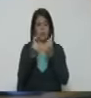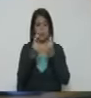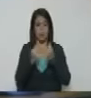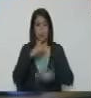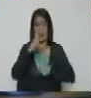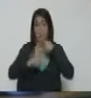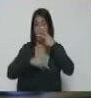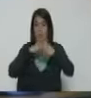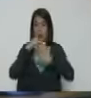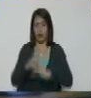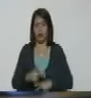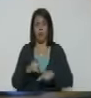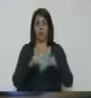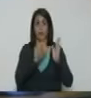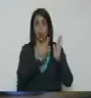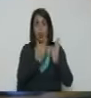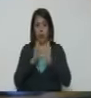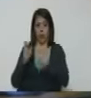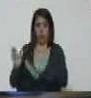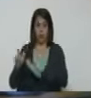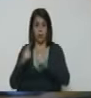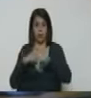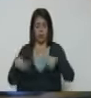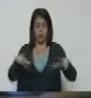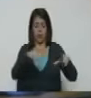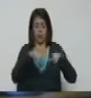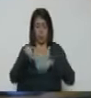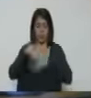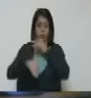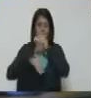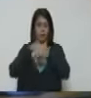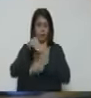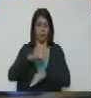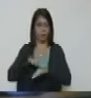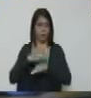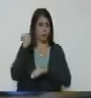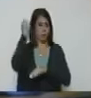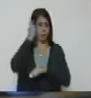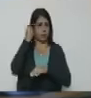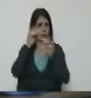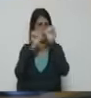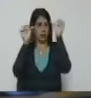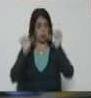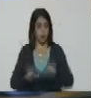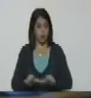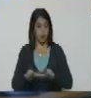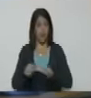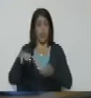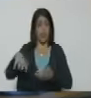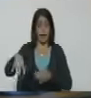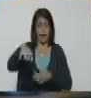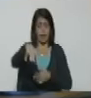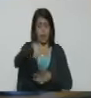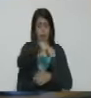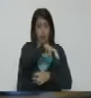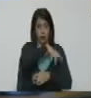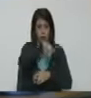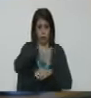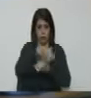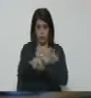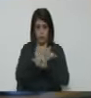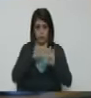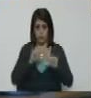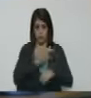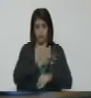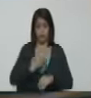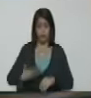y políticas. La ordenación y gestión del territorio se realizará considerando el sistema de regionalización nacional. Es todo,